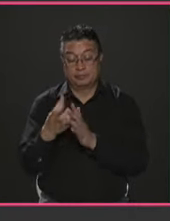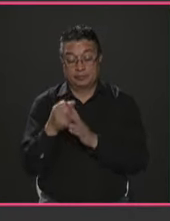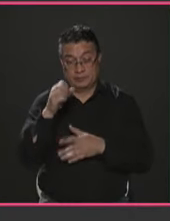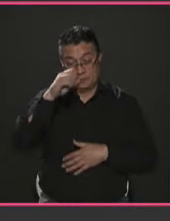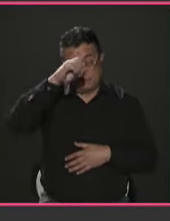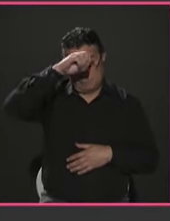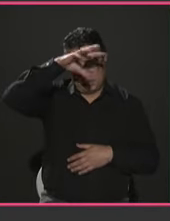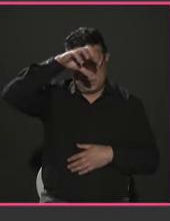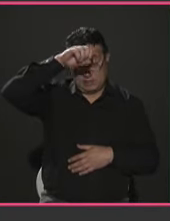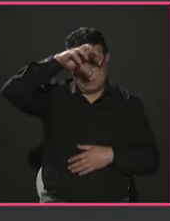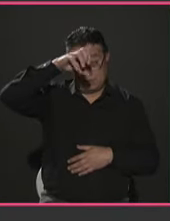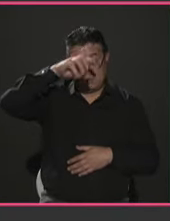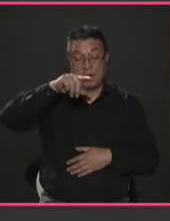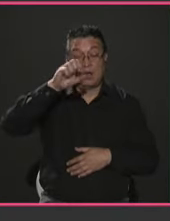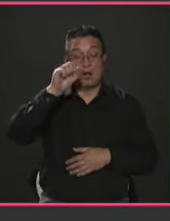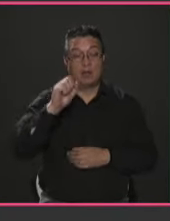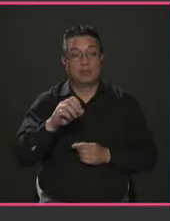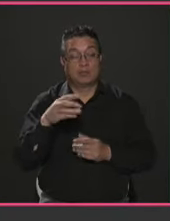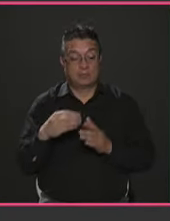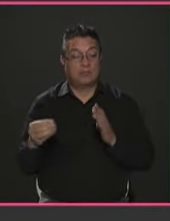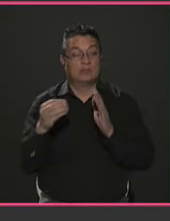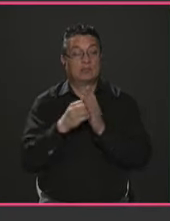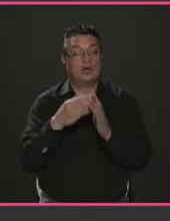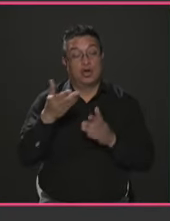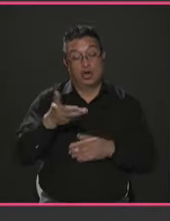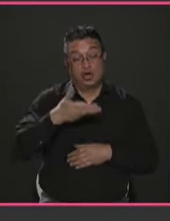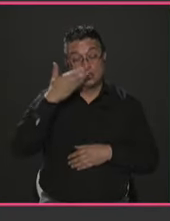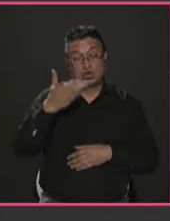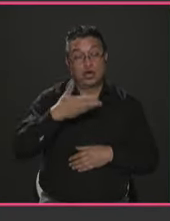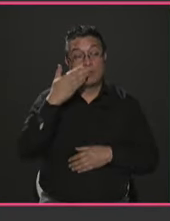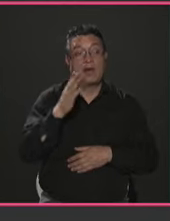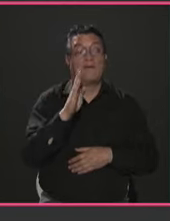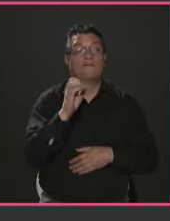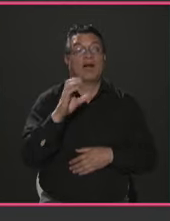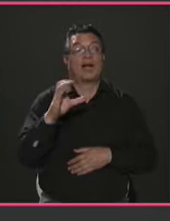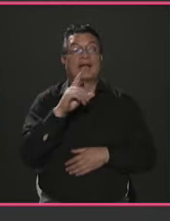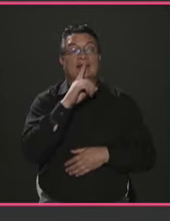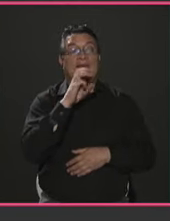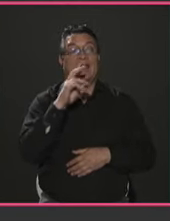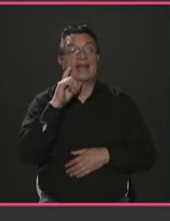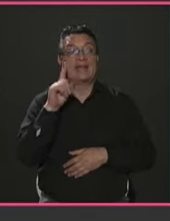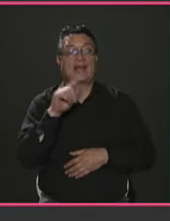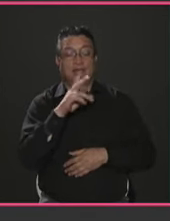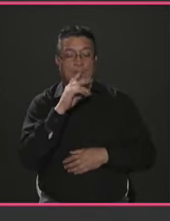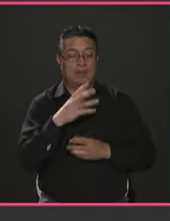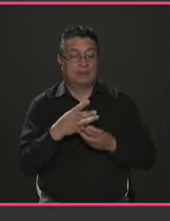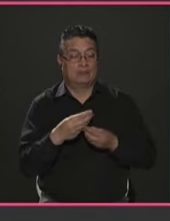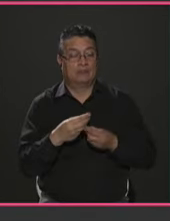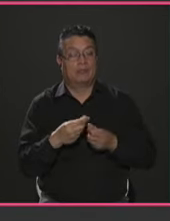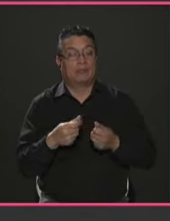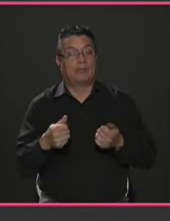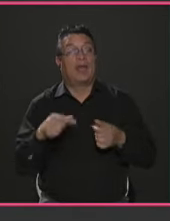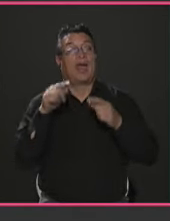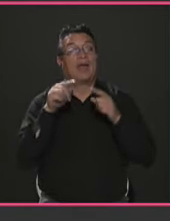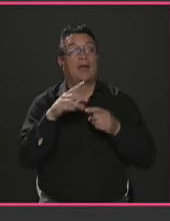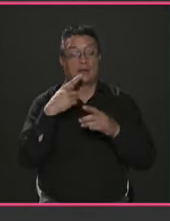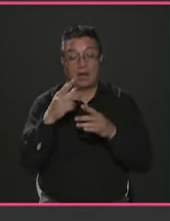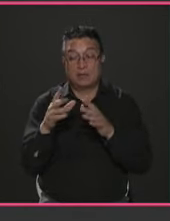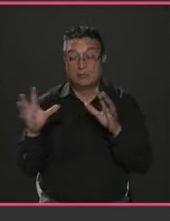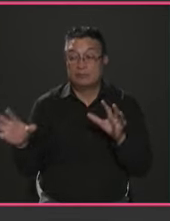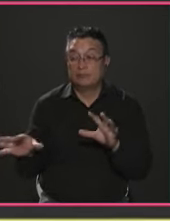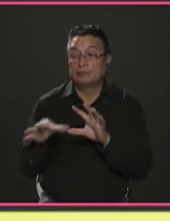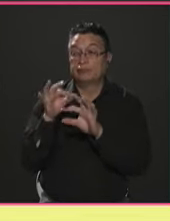minas y se ponen una sopa de bacterias que se ha